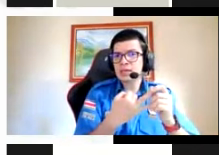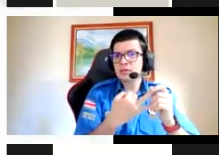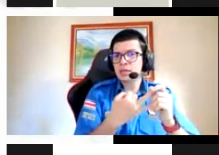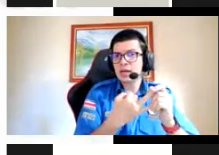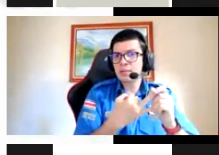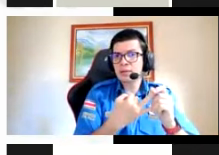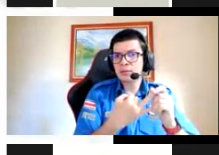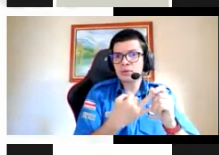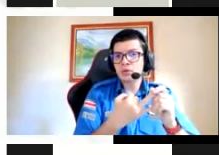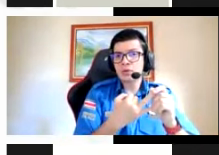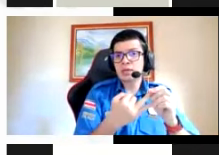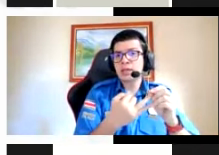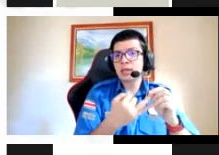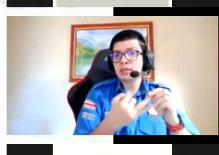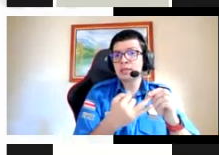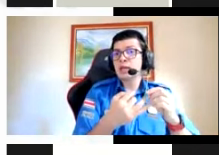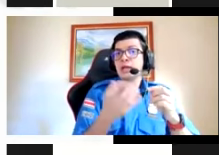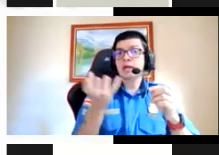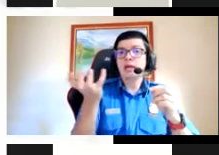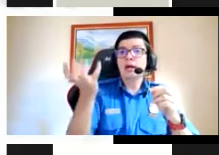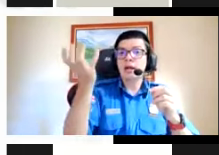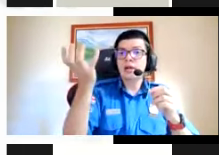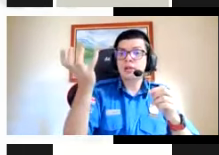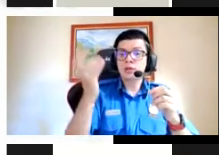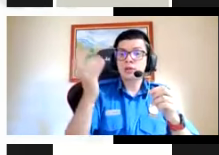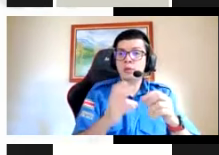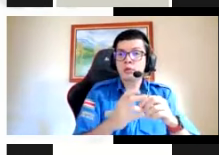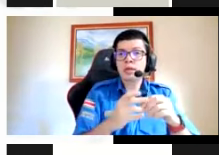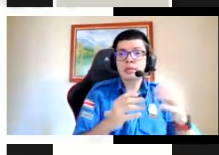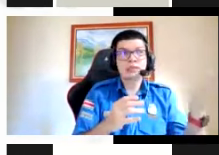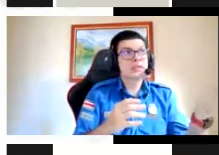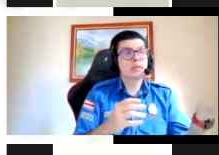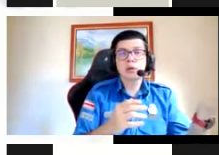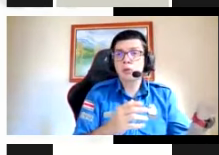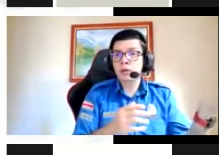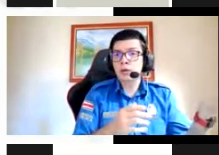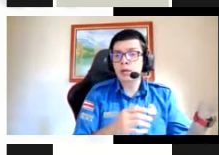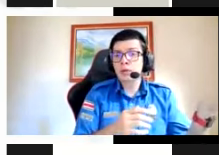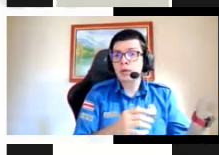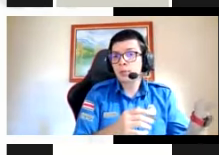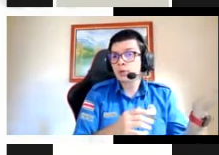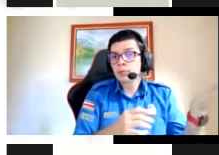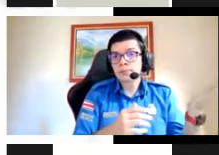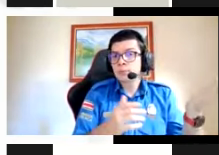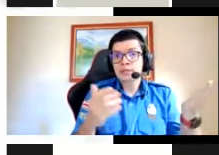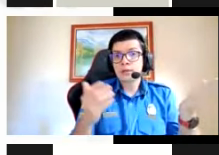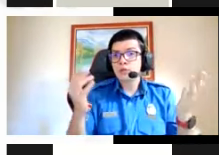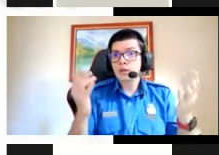de detección y alarma. No van a tener ni siquiera alarmas de humo puntuales, de esas que se pueden comprar en cualquier lugar por, no sé, 8,000